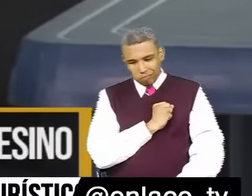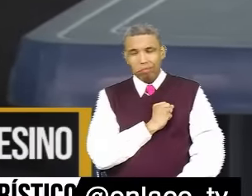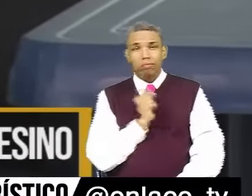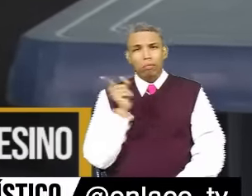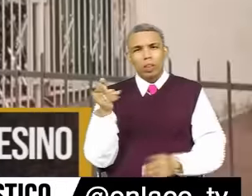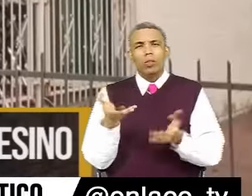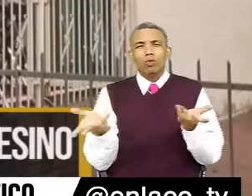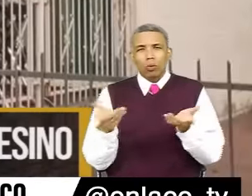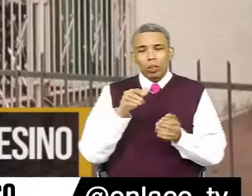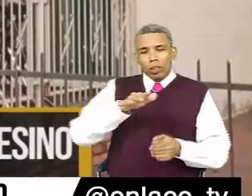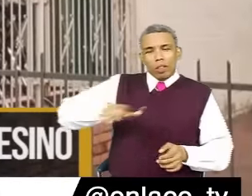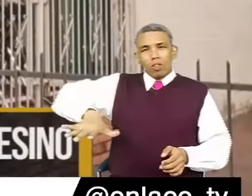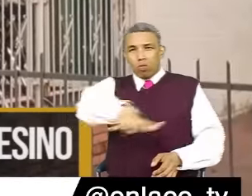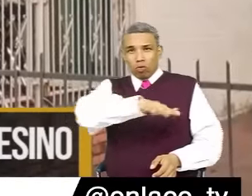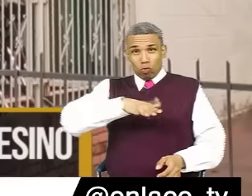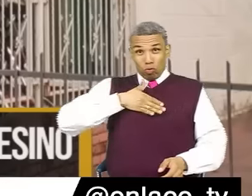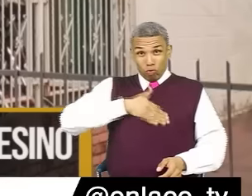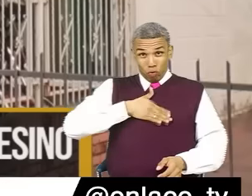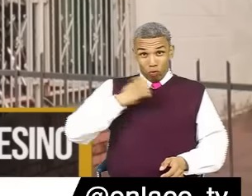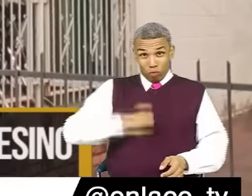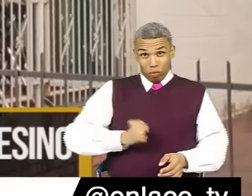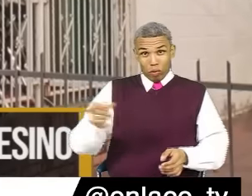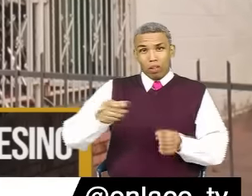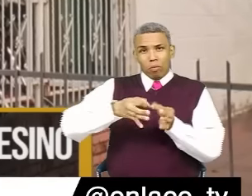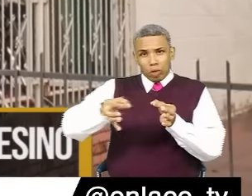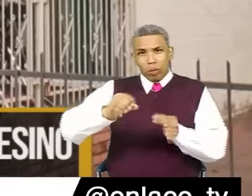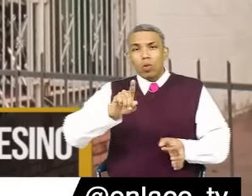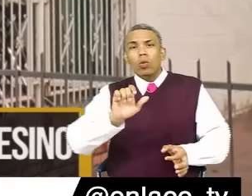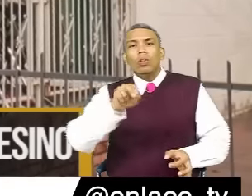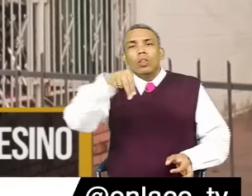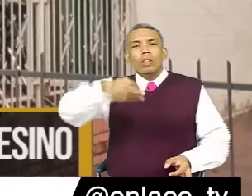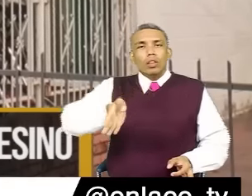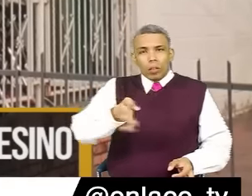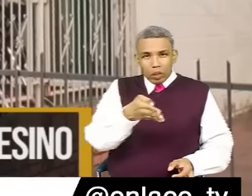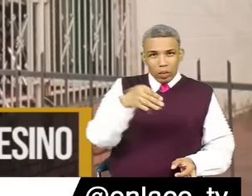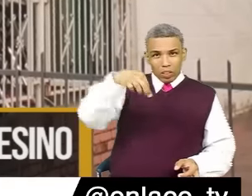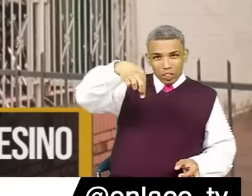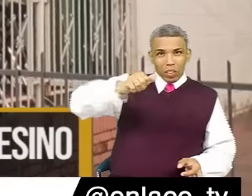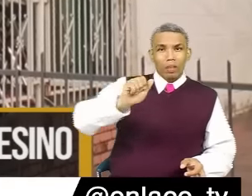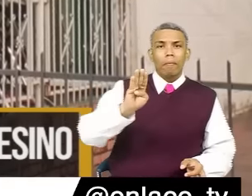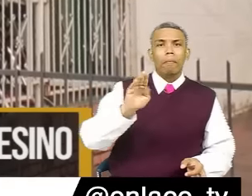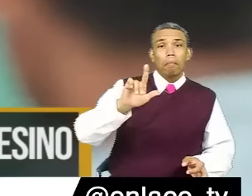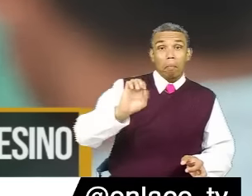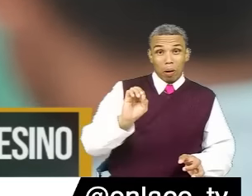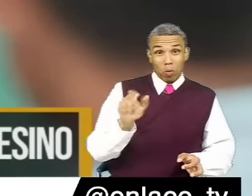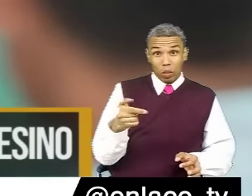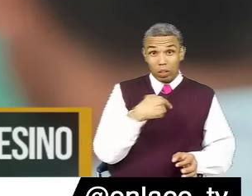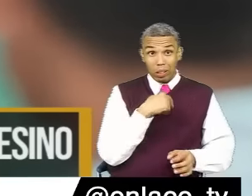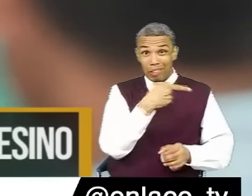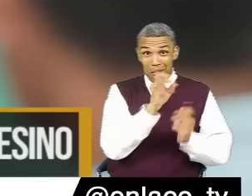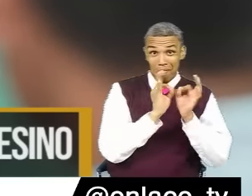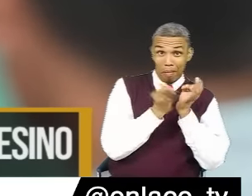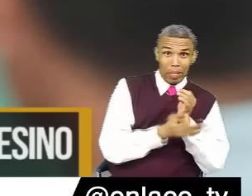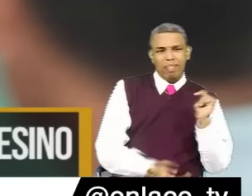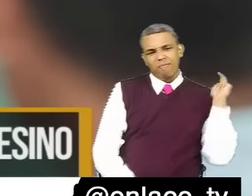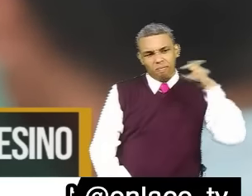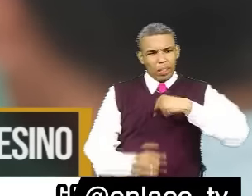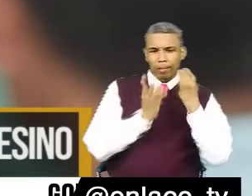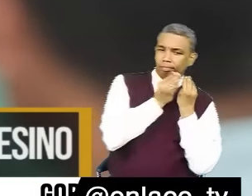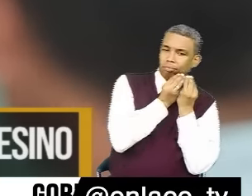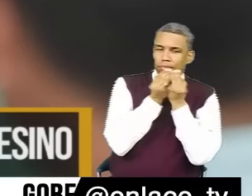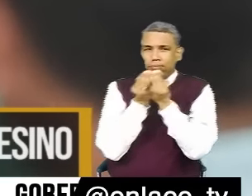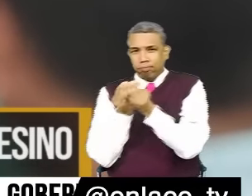San Pablo, sur de Bolívar, ha llegado hasta la sede de la Corporación para los Derechos Humanos del Magdalena Medio Credos en Barranca Bermeja en busca de acompañamiento para